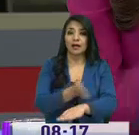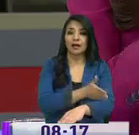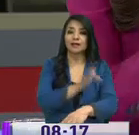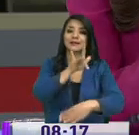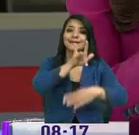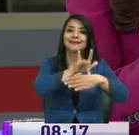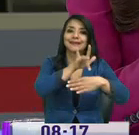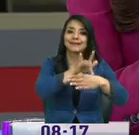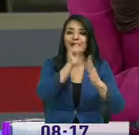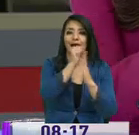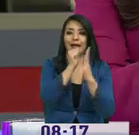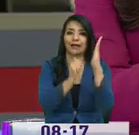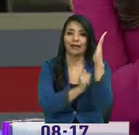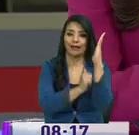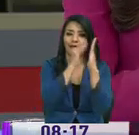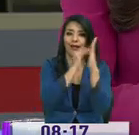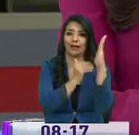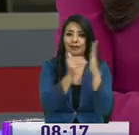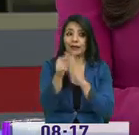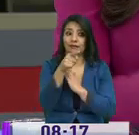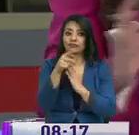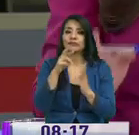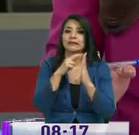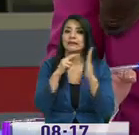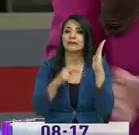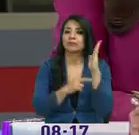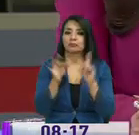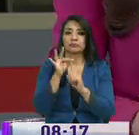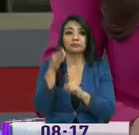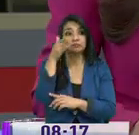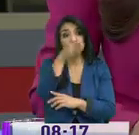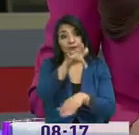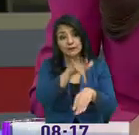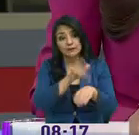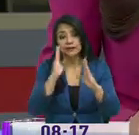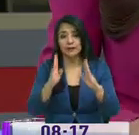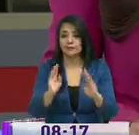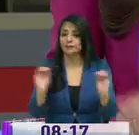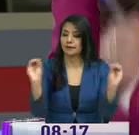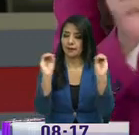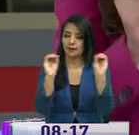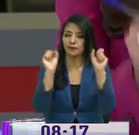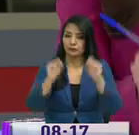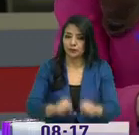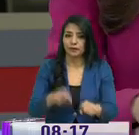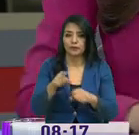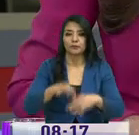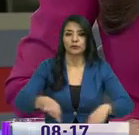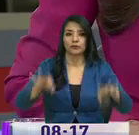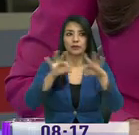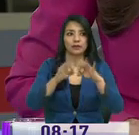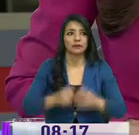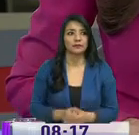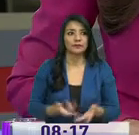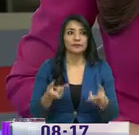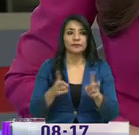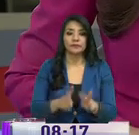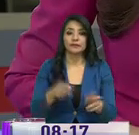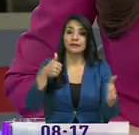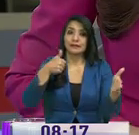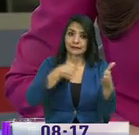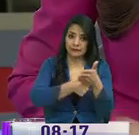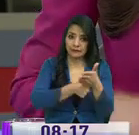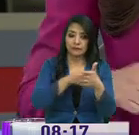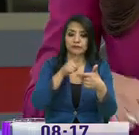es el requisito principal, pues si usted va sin cita no le van a atender. Es importante. Además, tiene que llevar la cédula